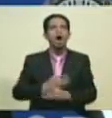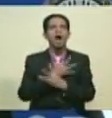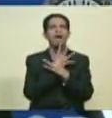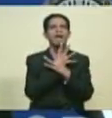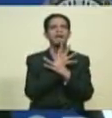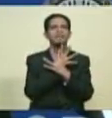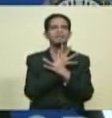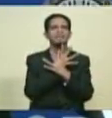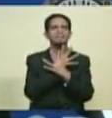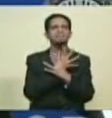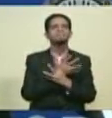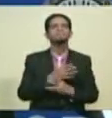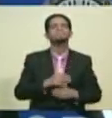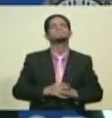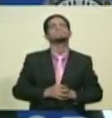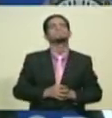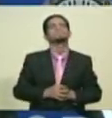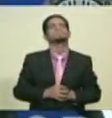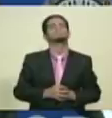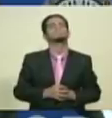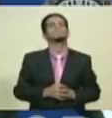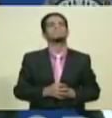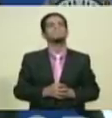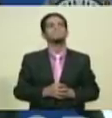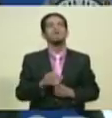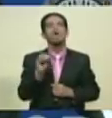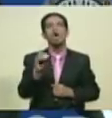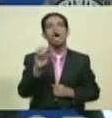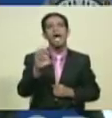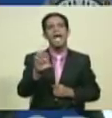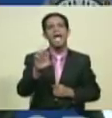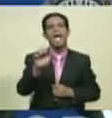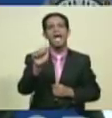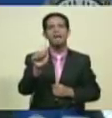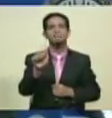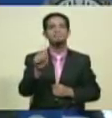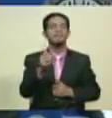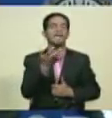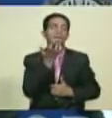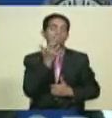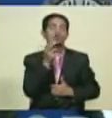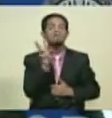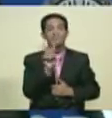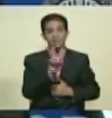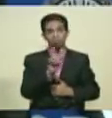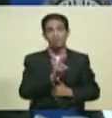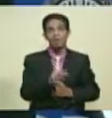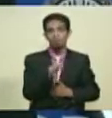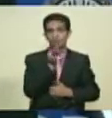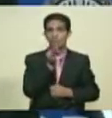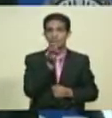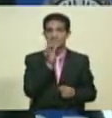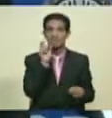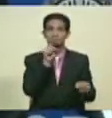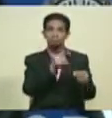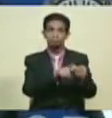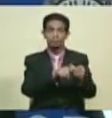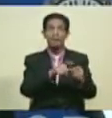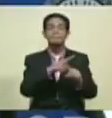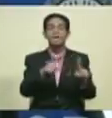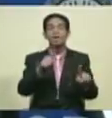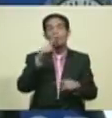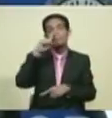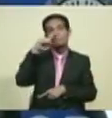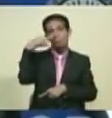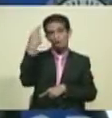Organización de los Estados Americanos, de la cual aún Venezuela es parte, pero hasta abril del año que viene, ya